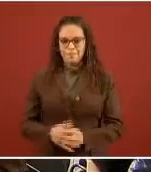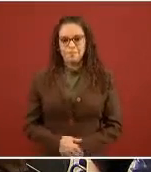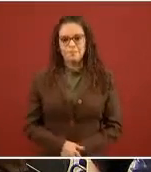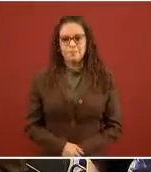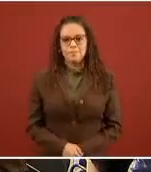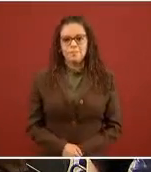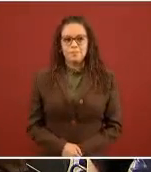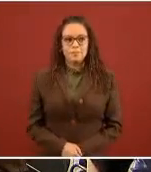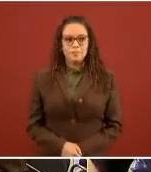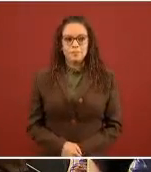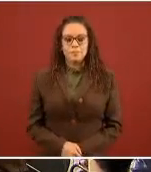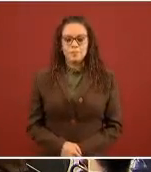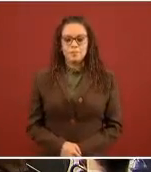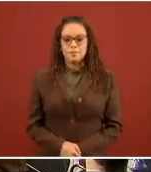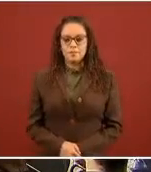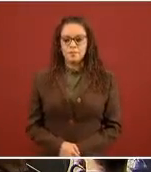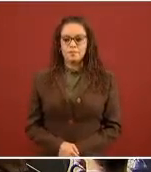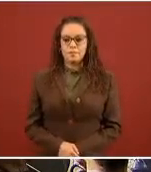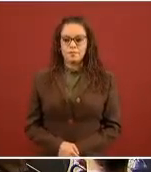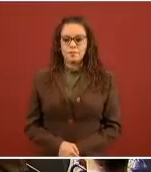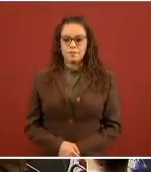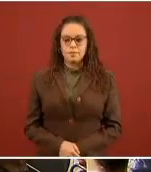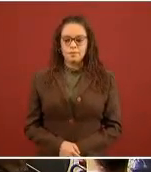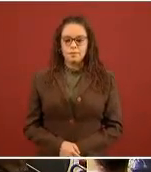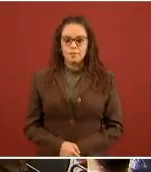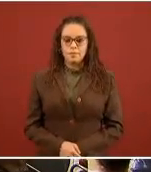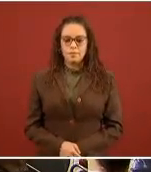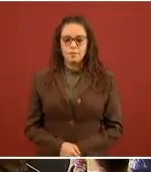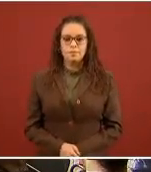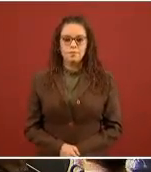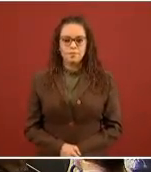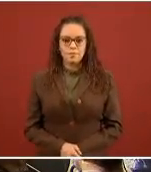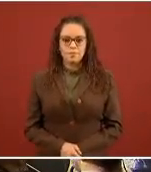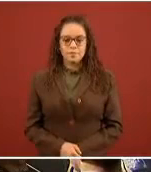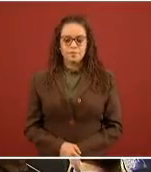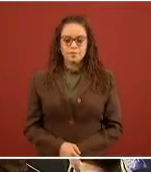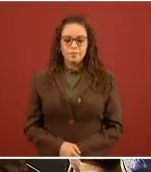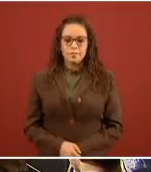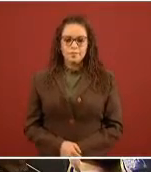Vamos a... Adelante, estimado José Luis.